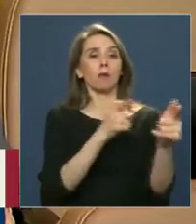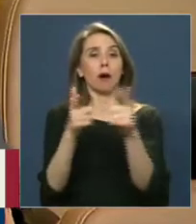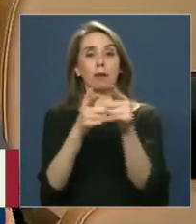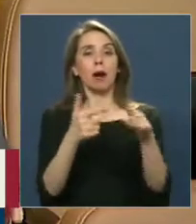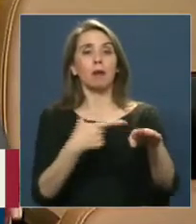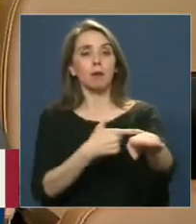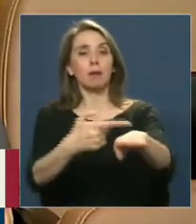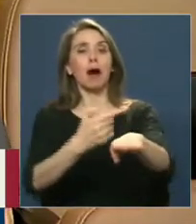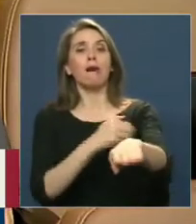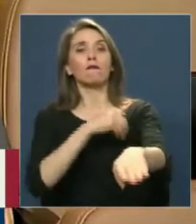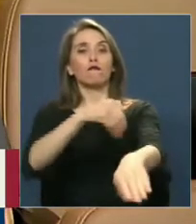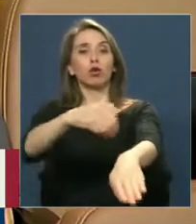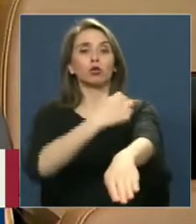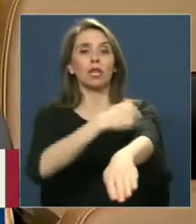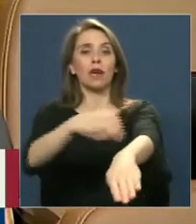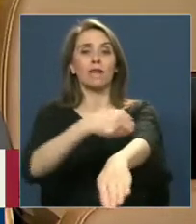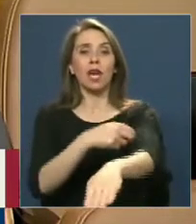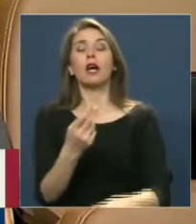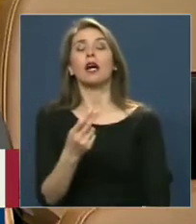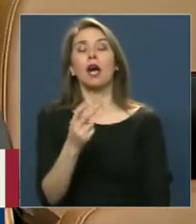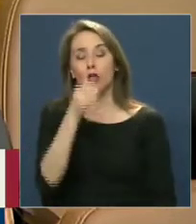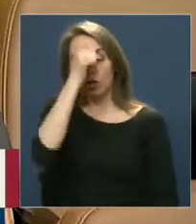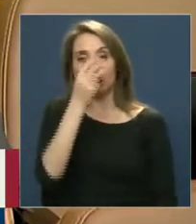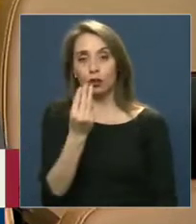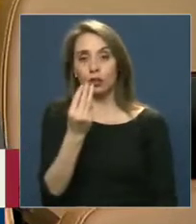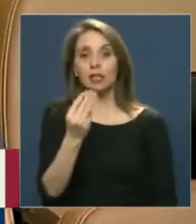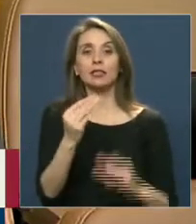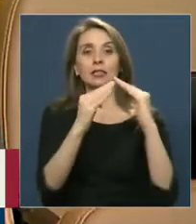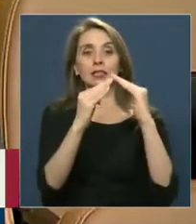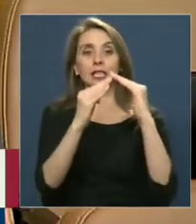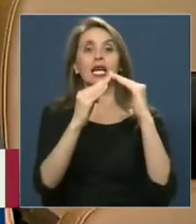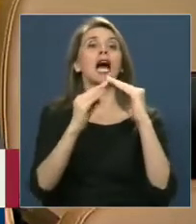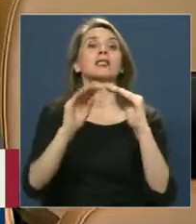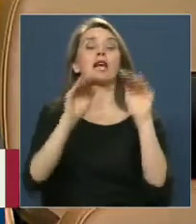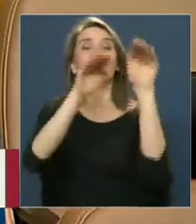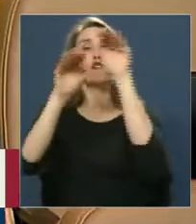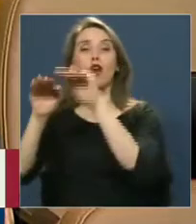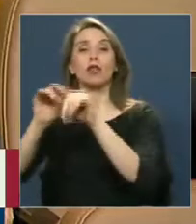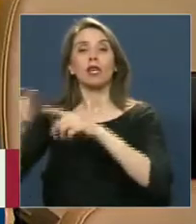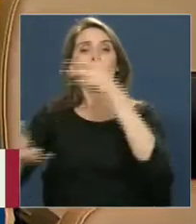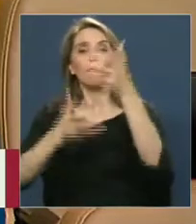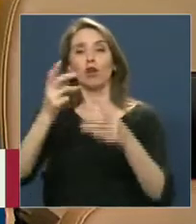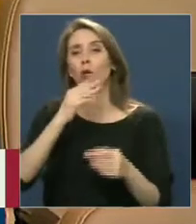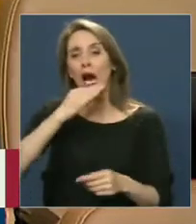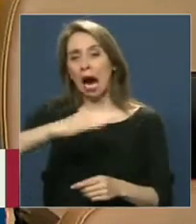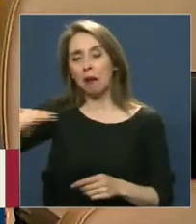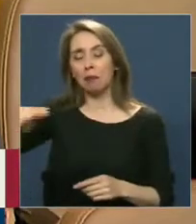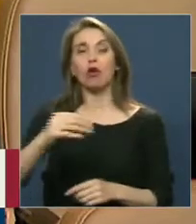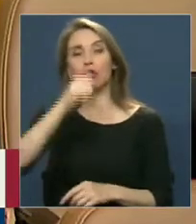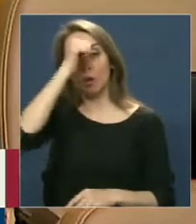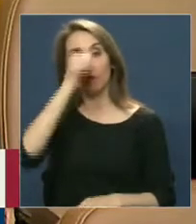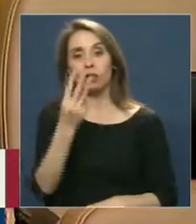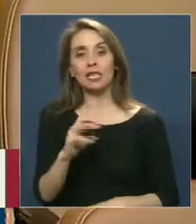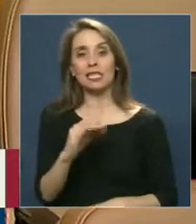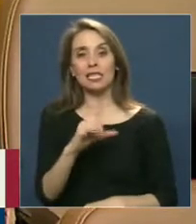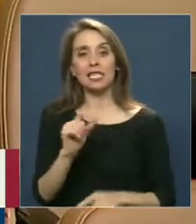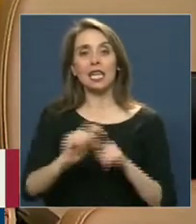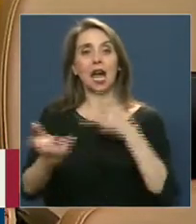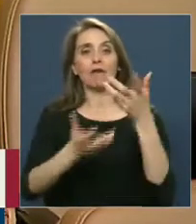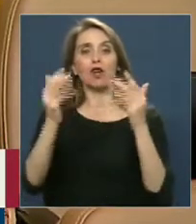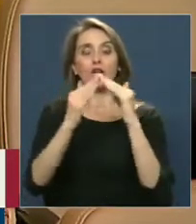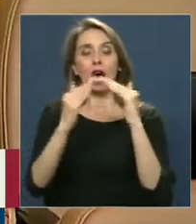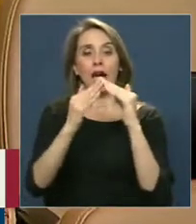bus interprovincial. Domingo 13 en Coyipuy, incendio inmueble y bodega, fundo El Manzano, sector rural San Andrés. Domingo 13 en Ercilla, incendio en